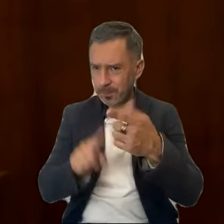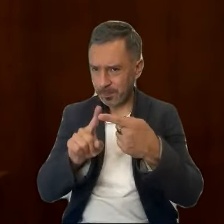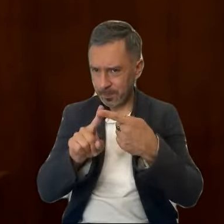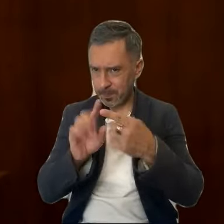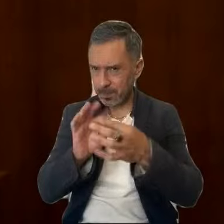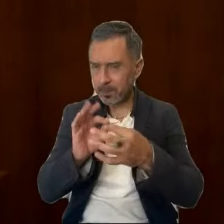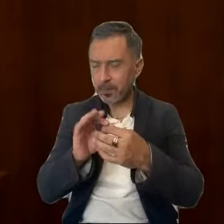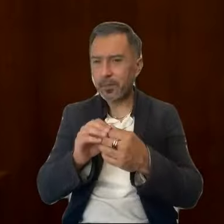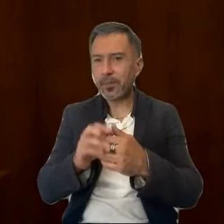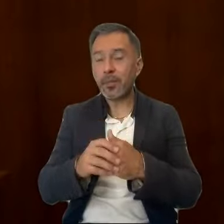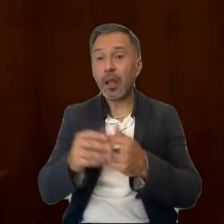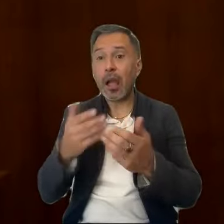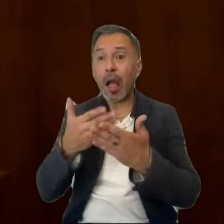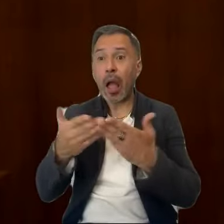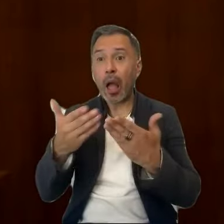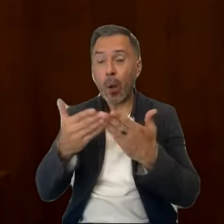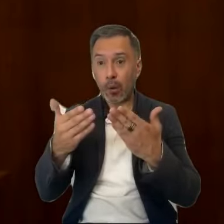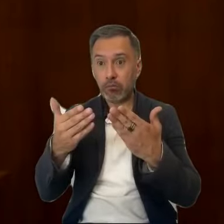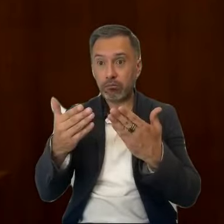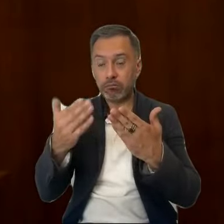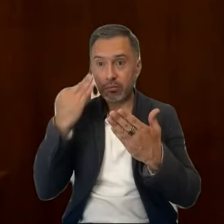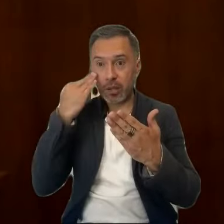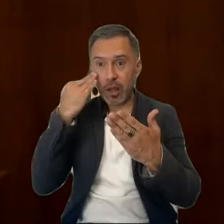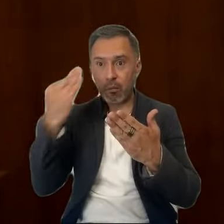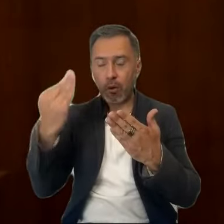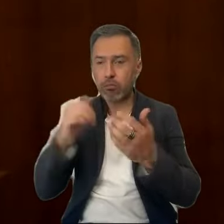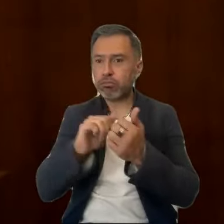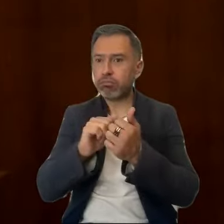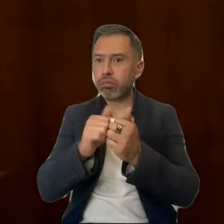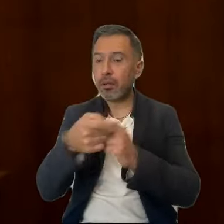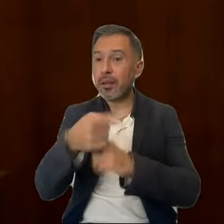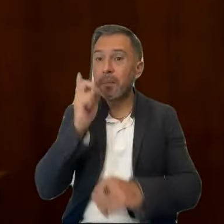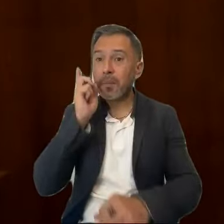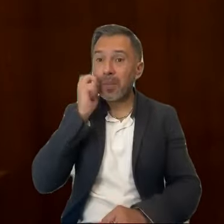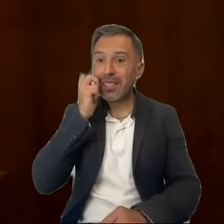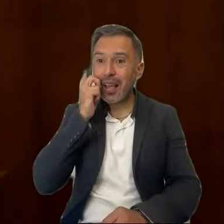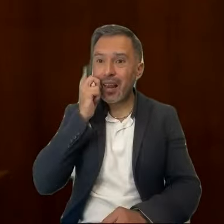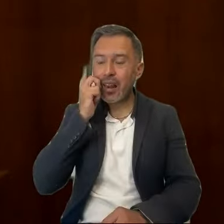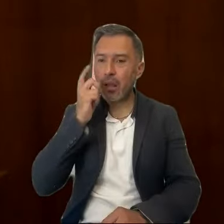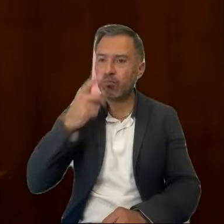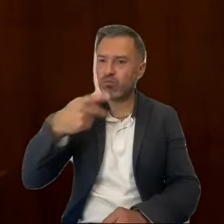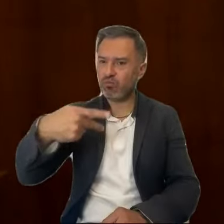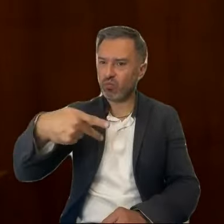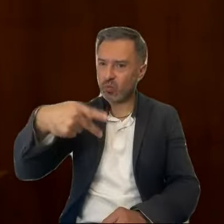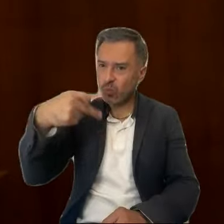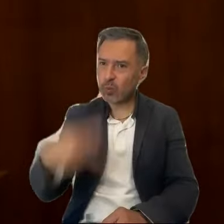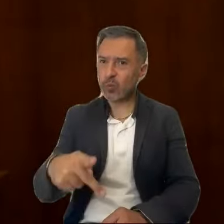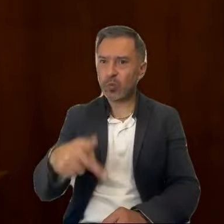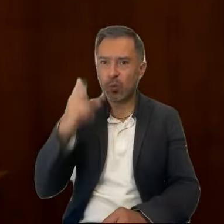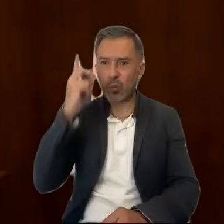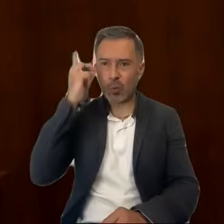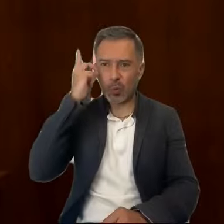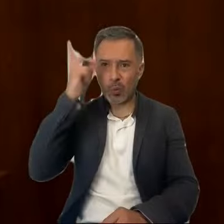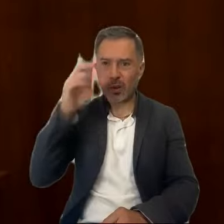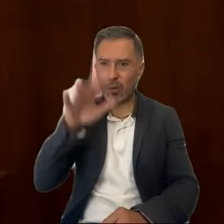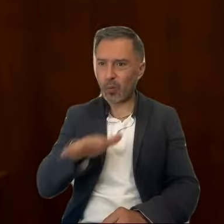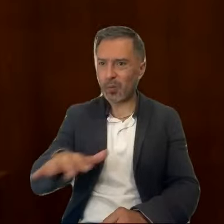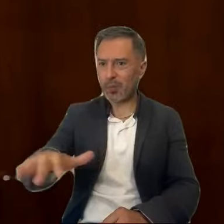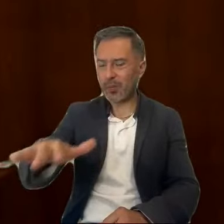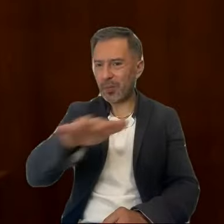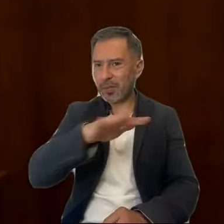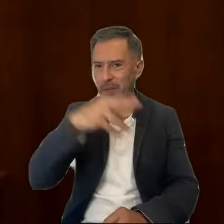mezcal se ha convertido en un producto con identidad nacional, tradición,